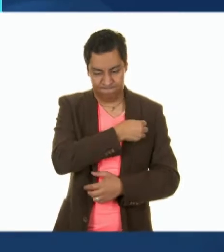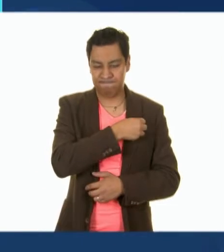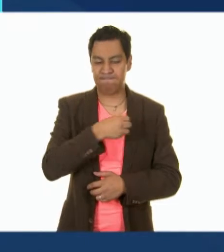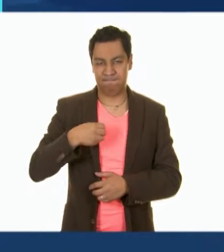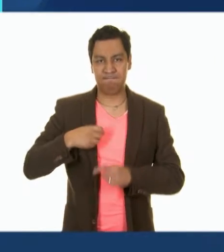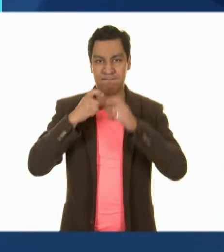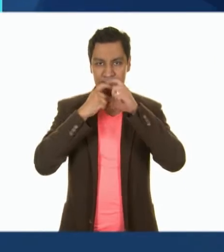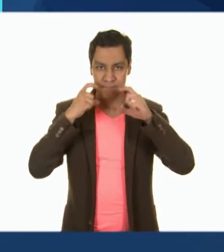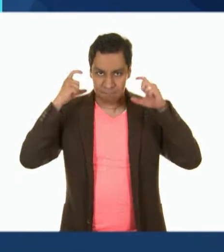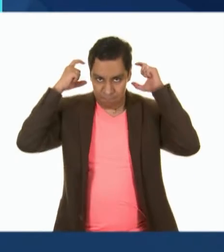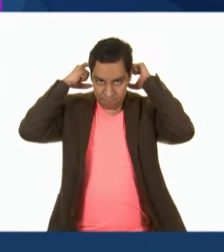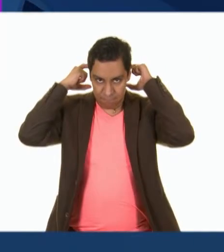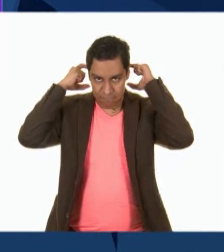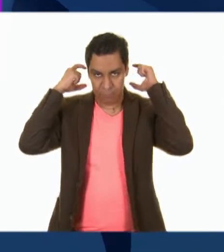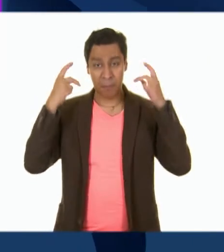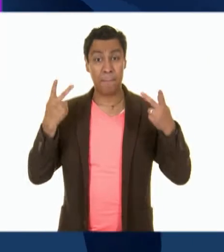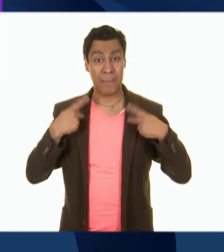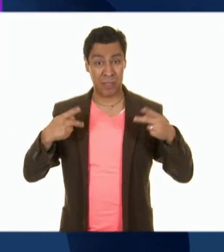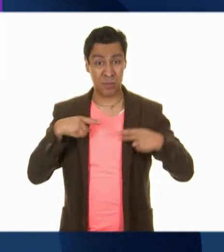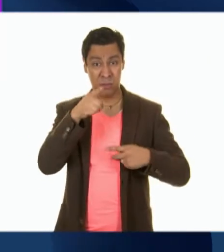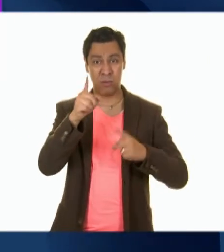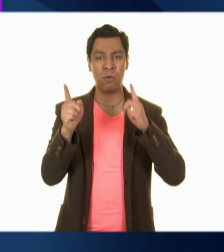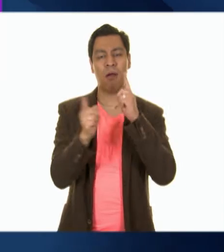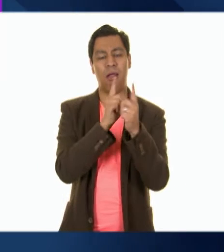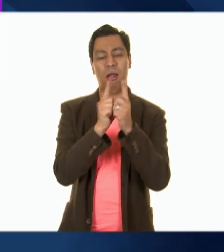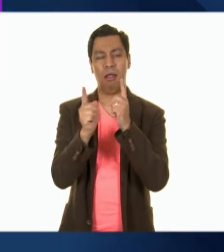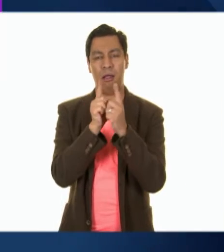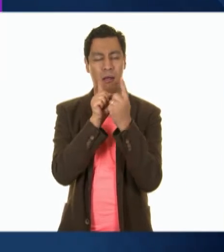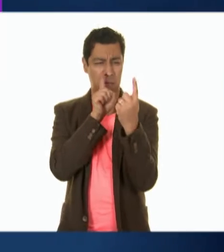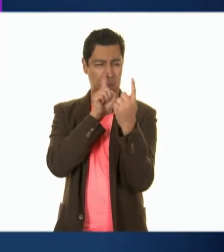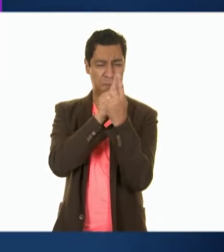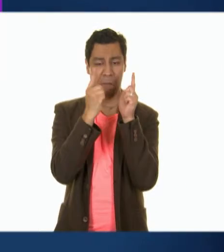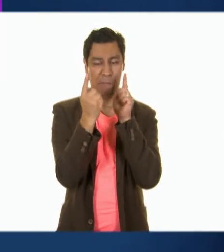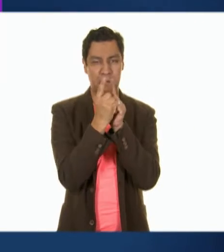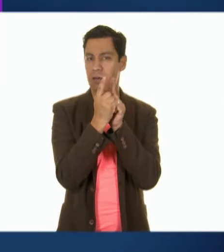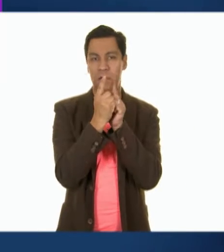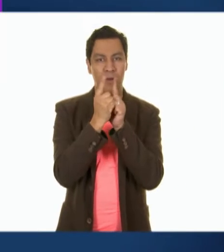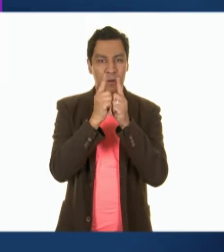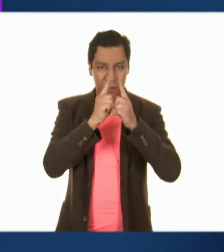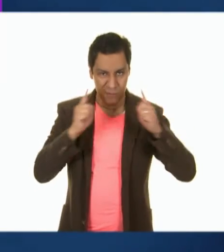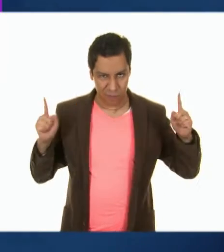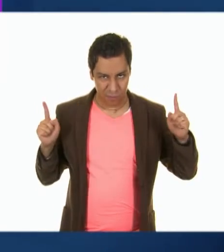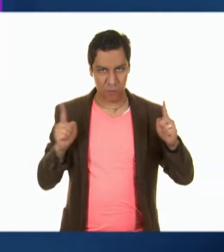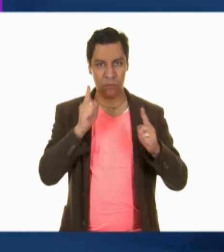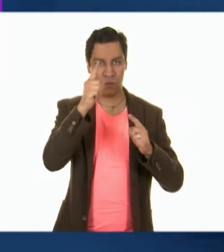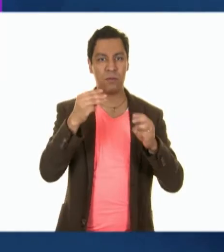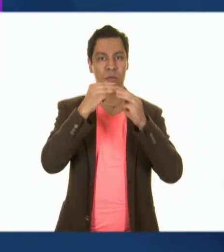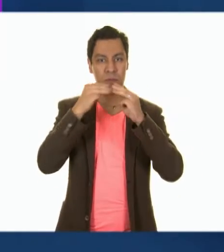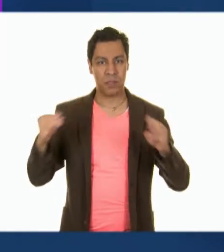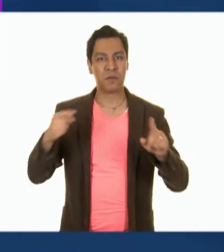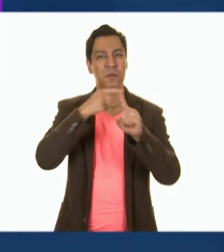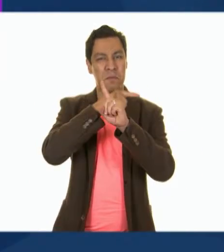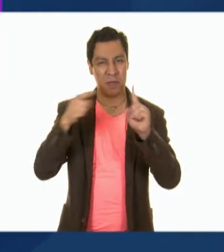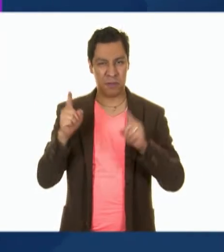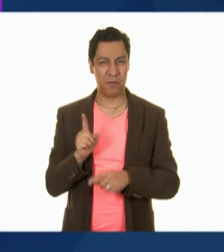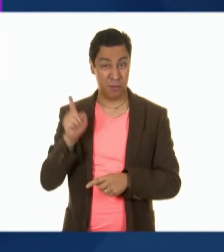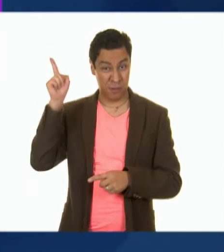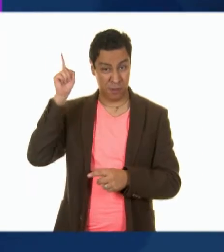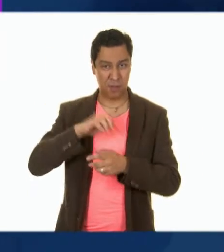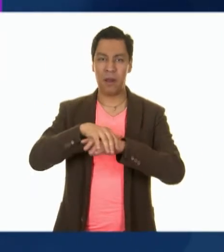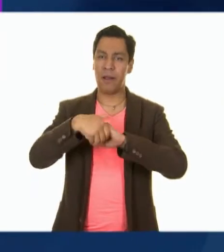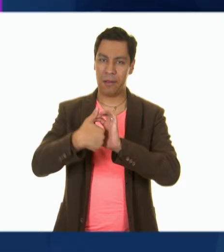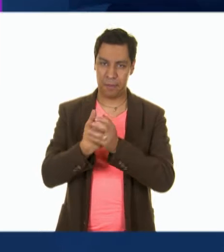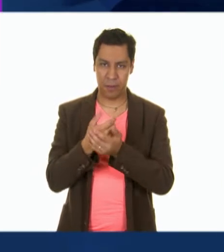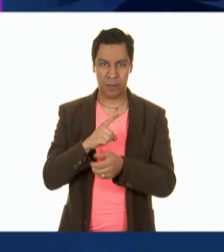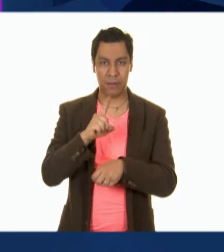de 1.5 metros entre tú y los demás. Lávate las manos muy seguido con agua y jabón por lo menos durante 20 segundos